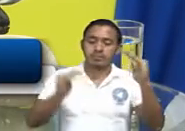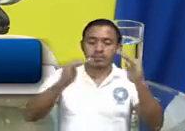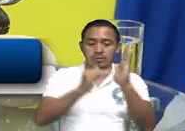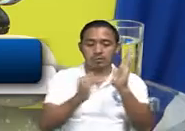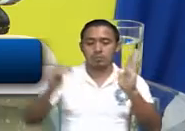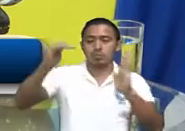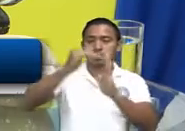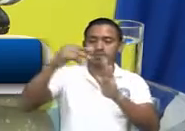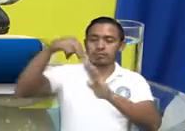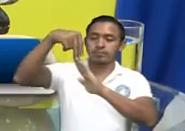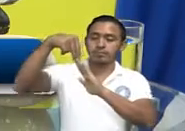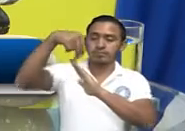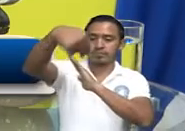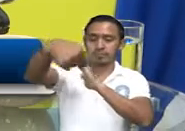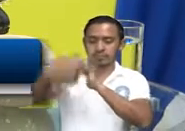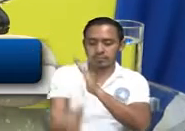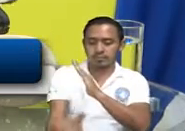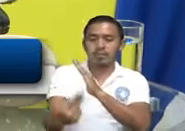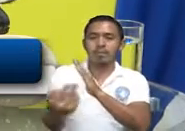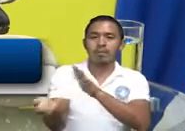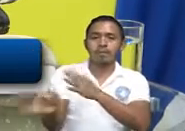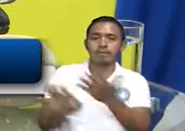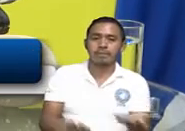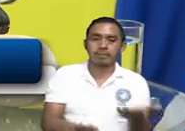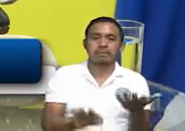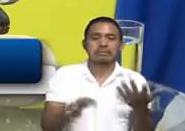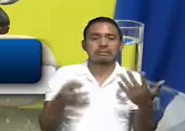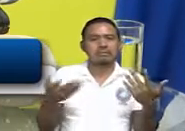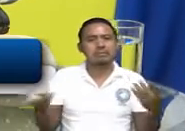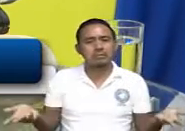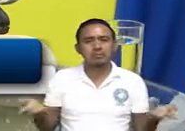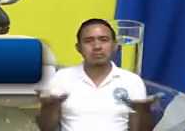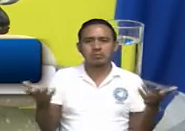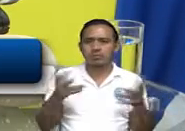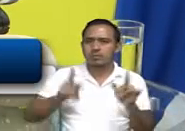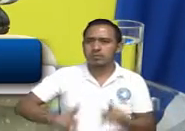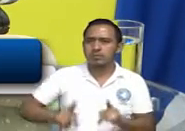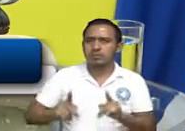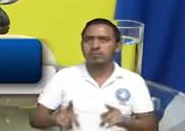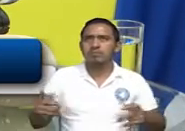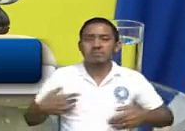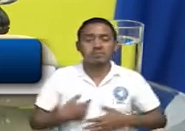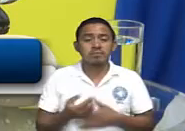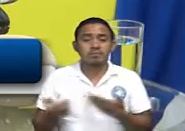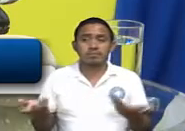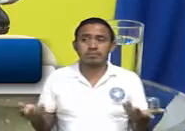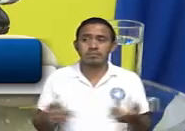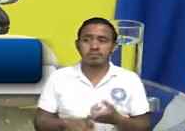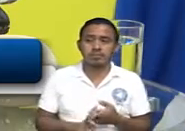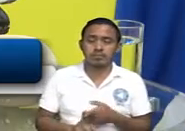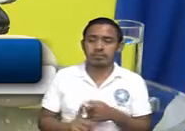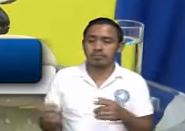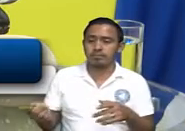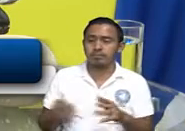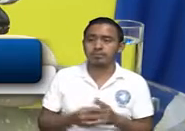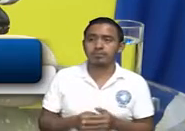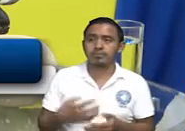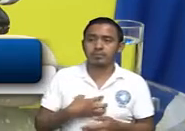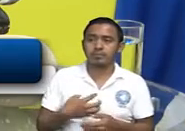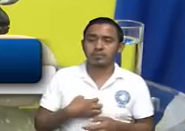pues falleció. Sí. Esas conductas, por ejemplo, de personas que han perdido algún miembro de su